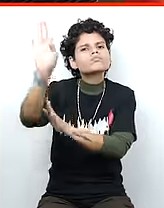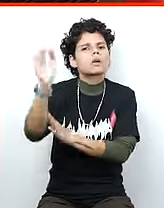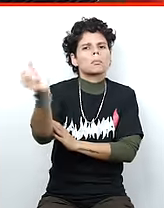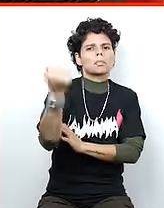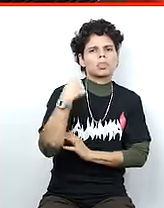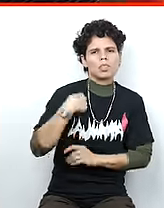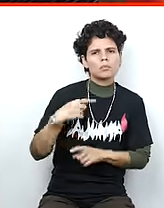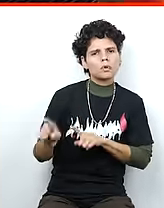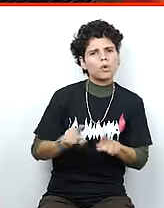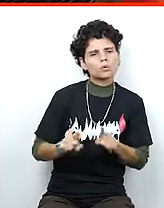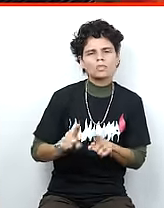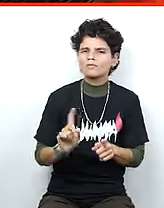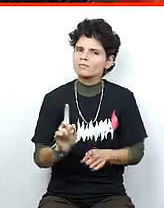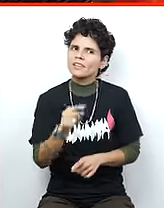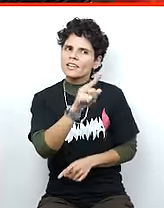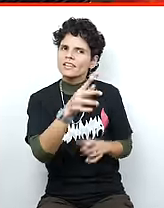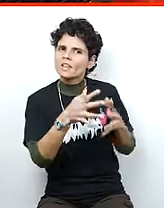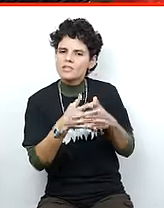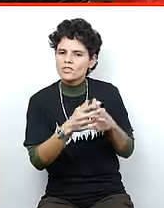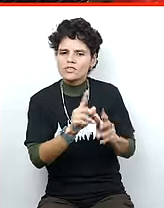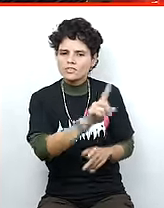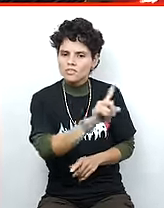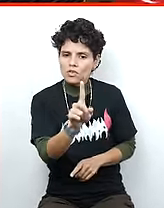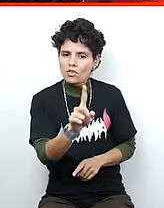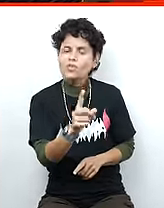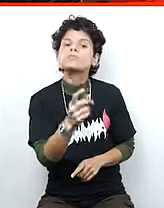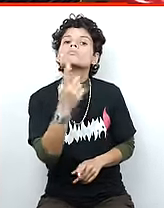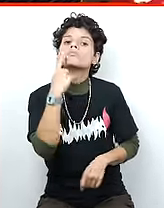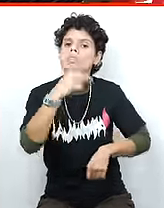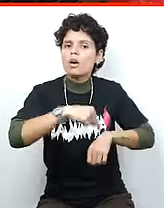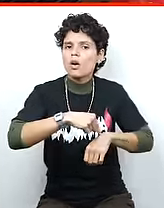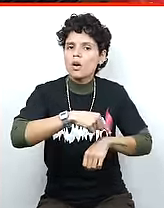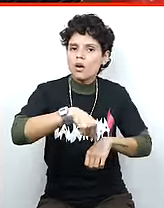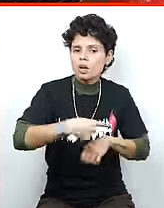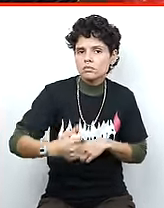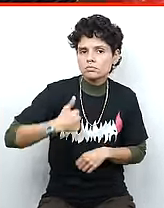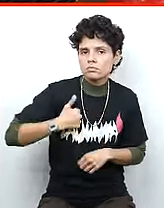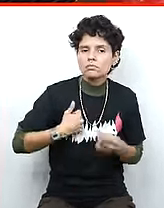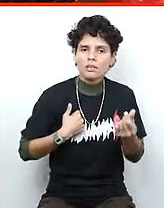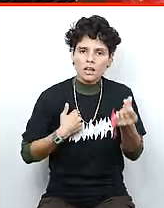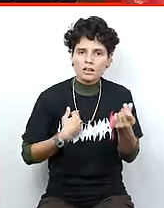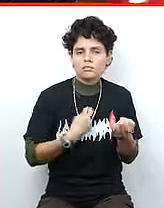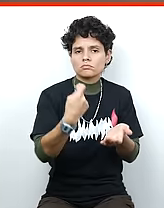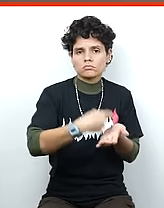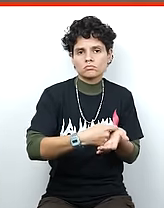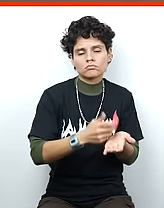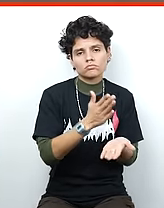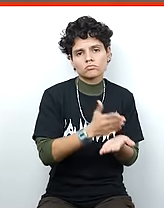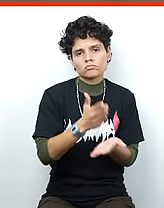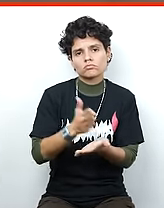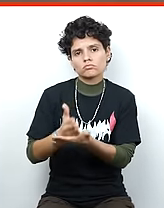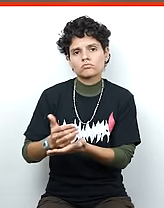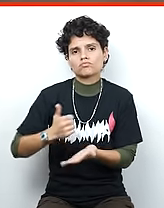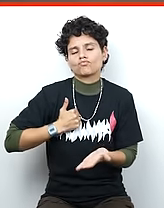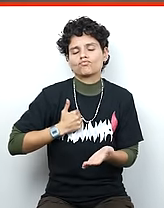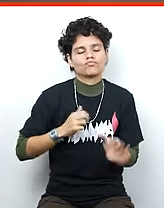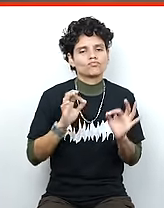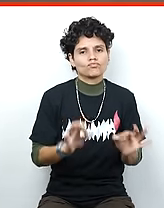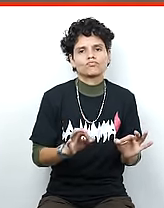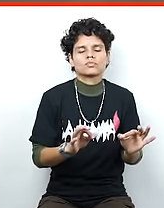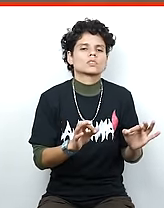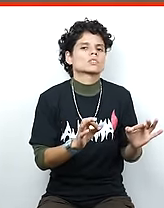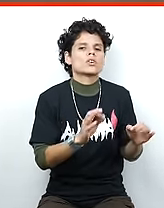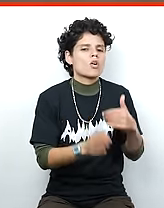¿cachai o no? Entonces allá no, pues no andan con esa, allá es, allá no, vos querés llegar, cuántas horas necesitáis, la hora está esto, y el máster esto, la